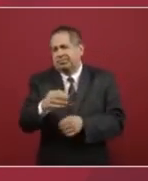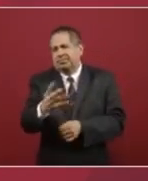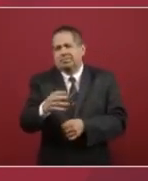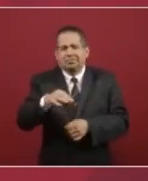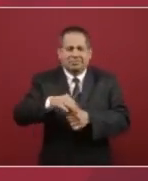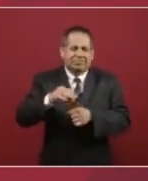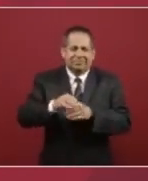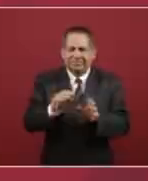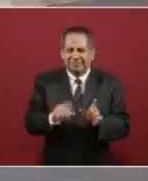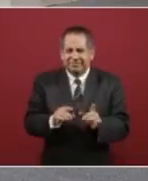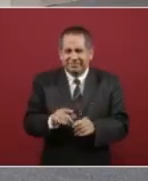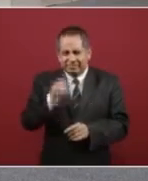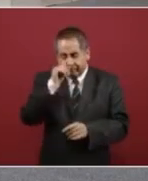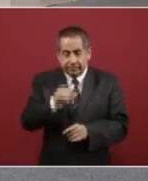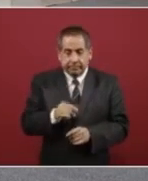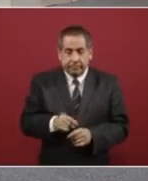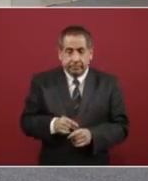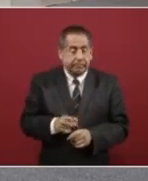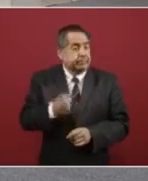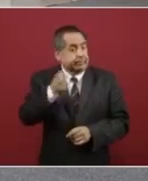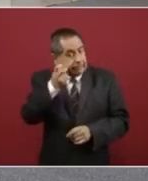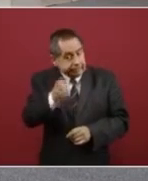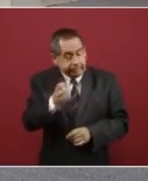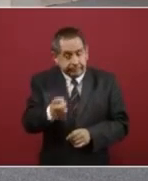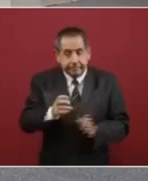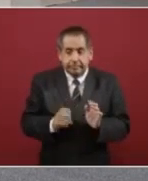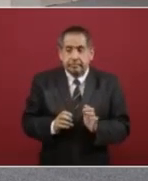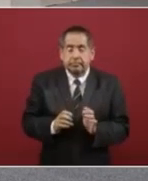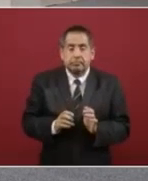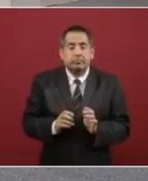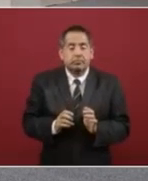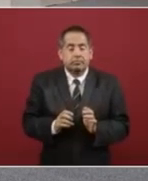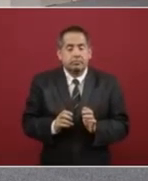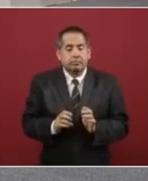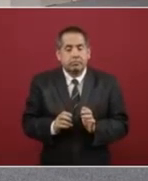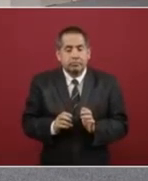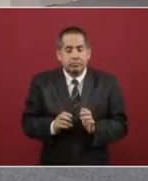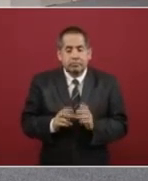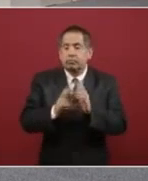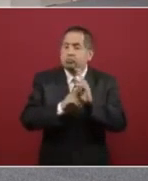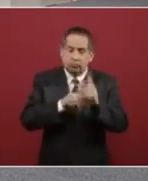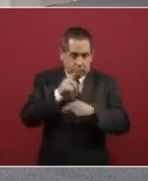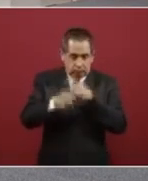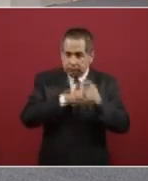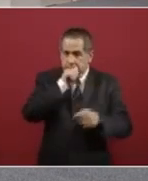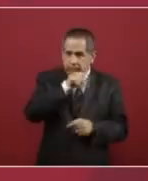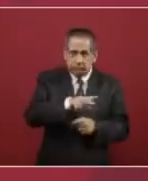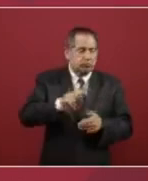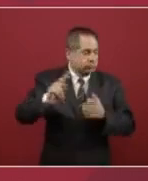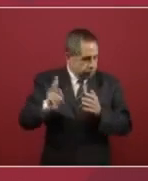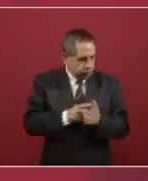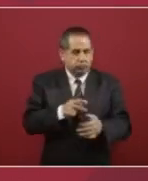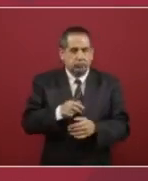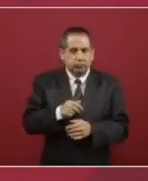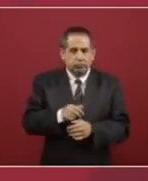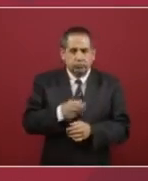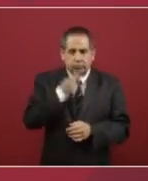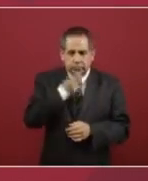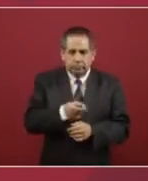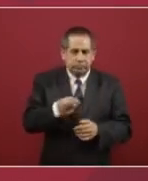votos. Esos, pues, van a repetir, que